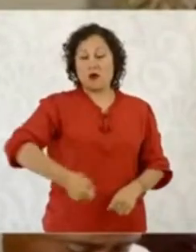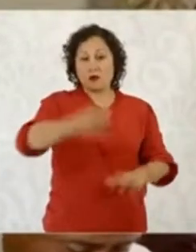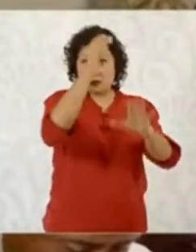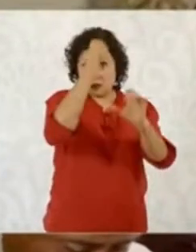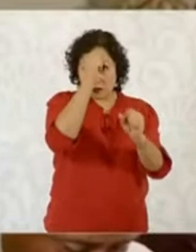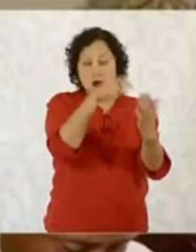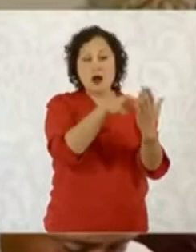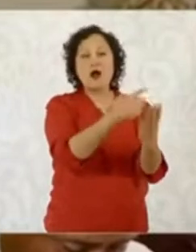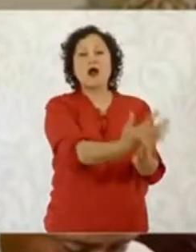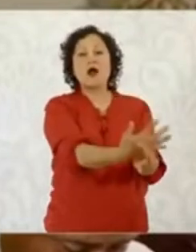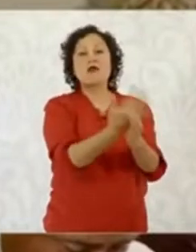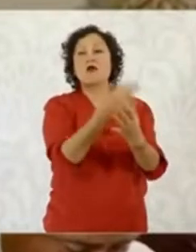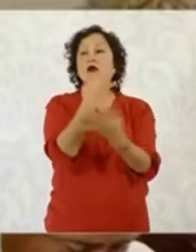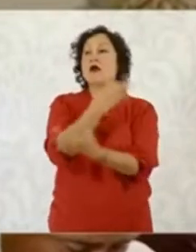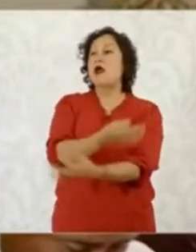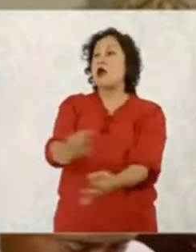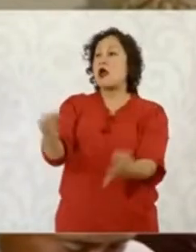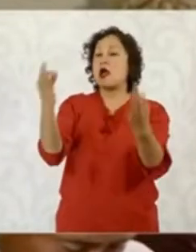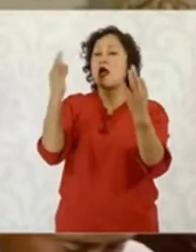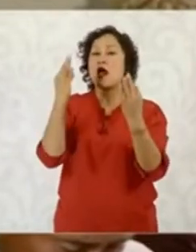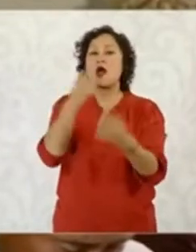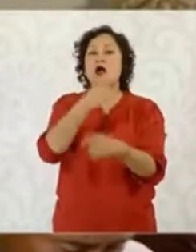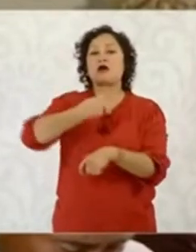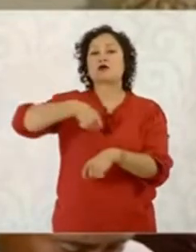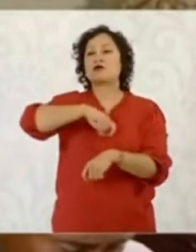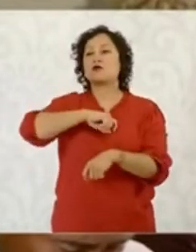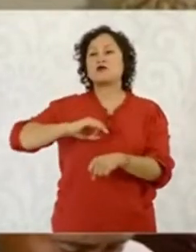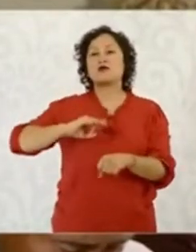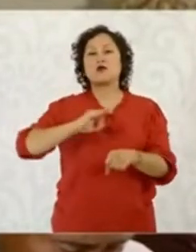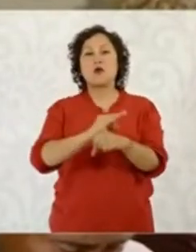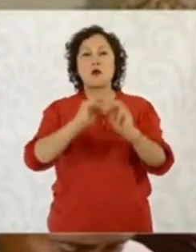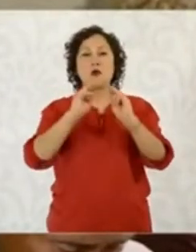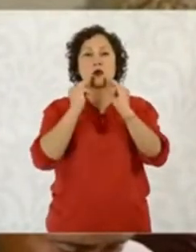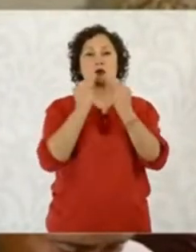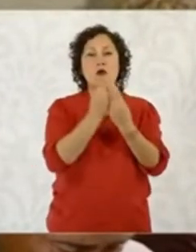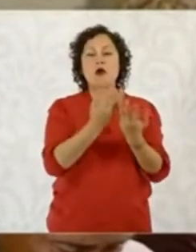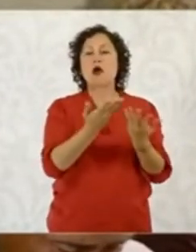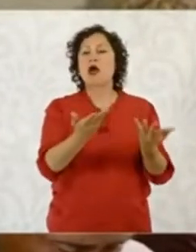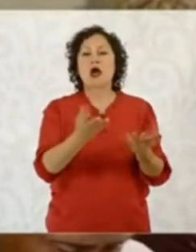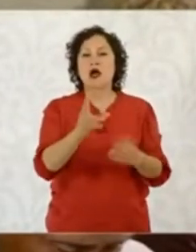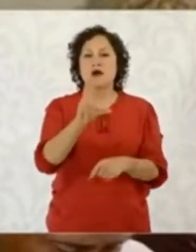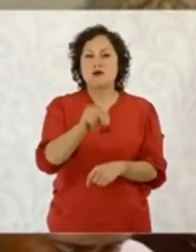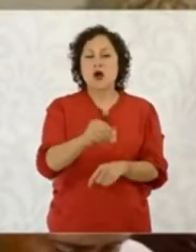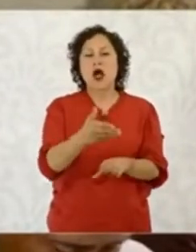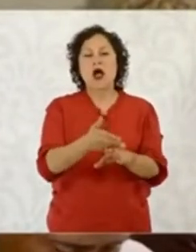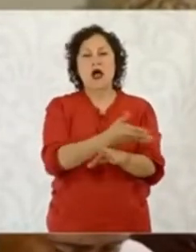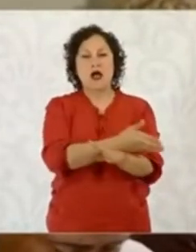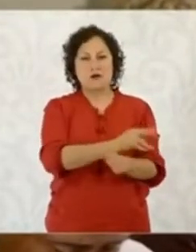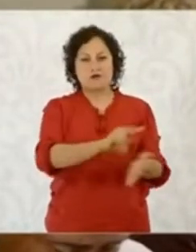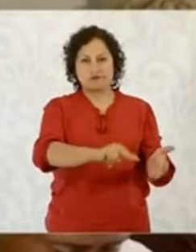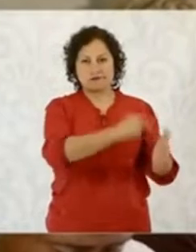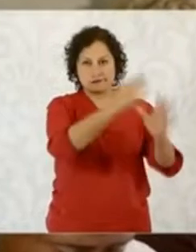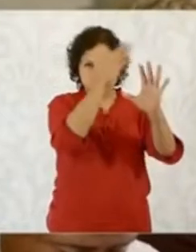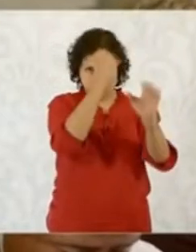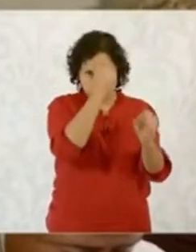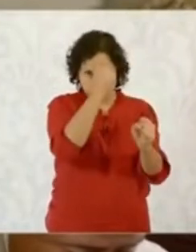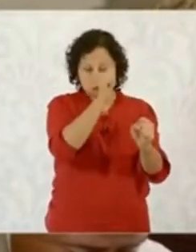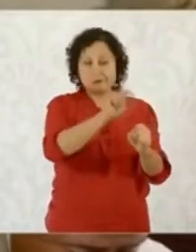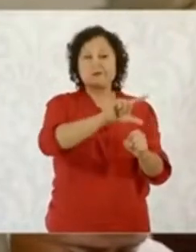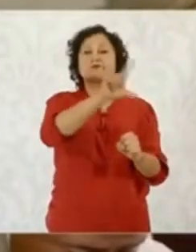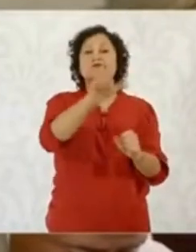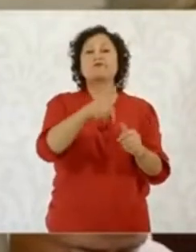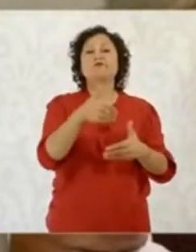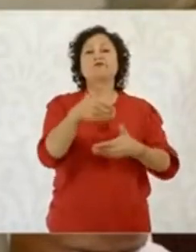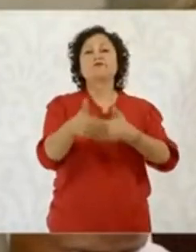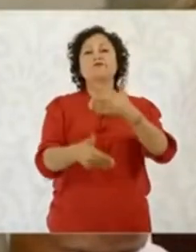del delito, apología del crimen organizado, y entonces firmaban este pacto. En los hechos sirvió para